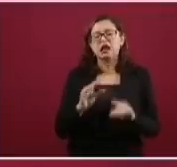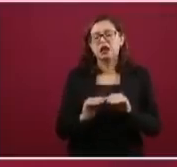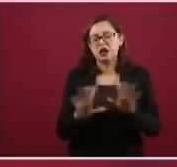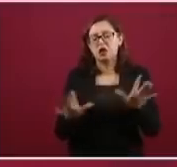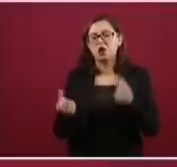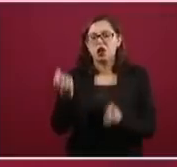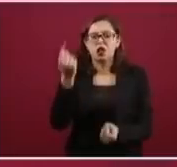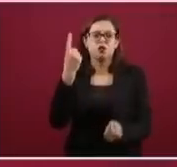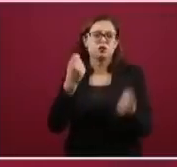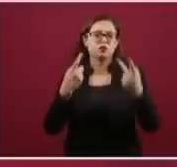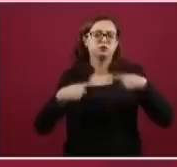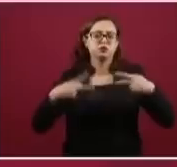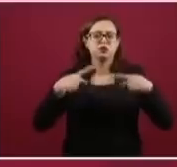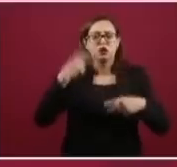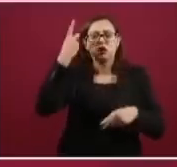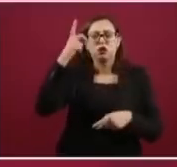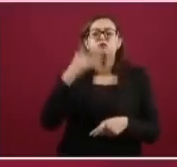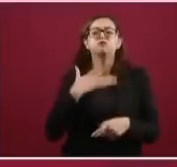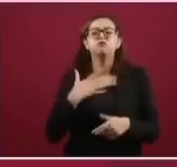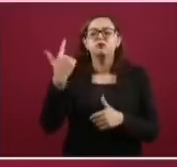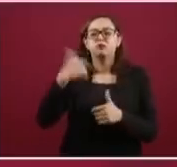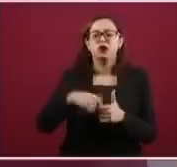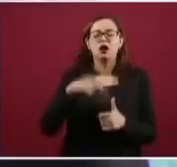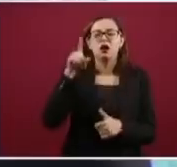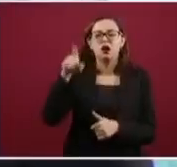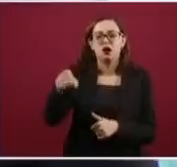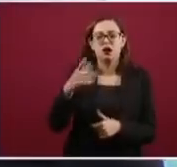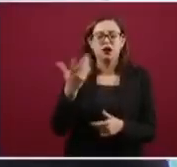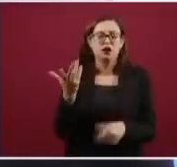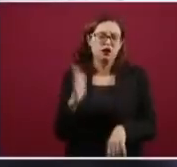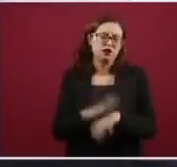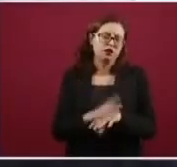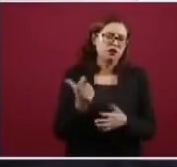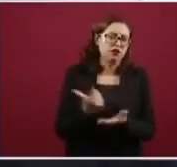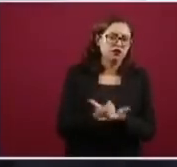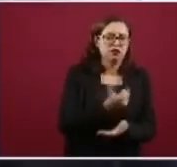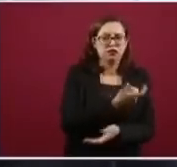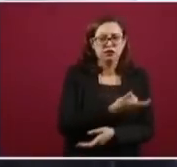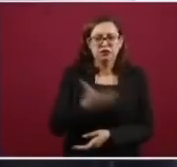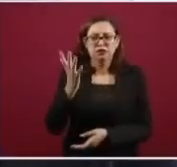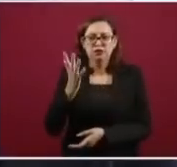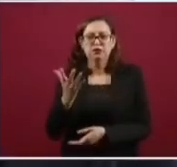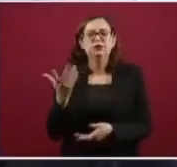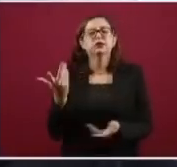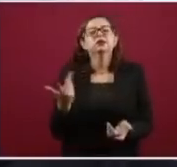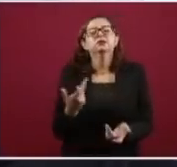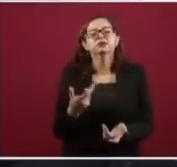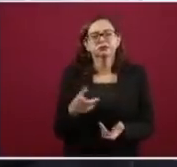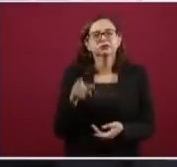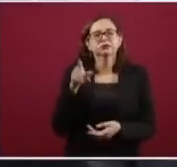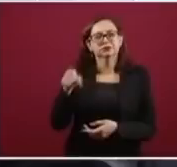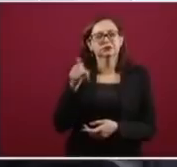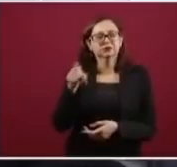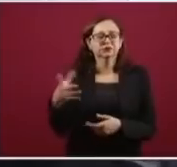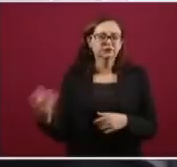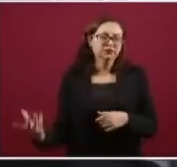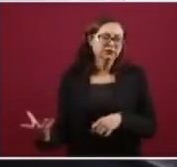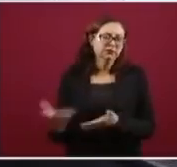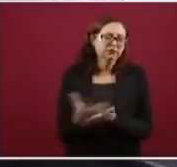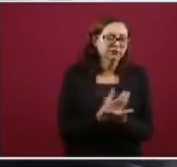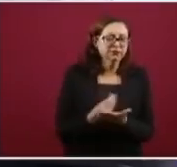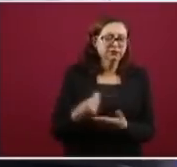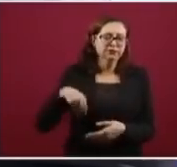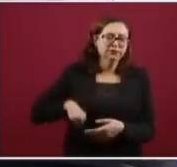caro el combustible pero se ve luego luego que es más alto el margen entonces el aumento del precio lo único que está haciendo